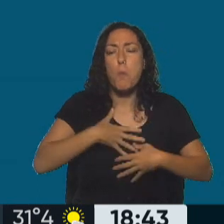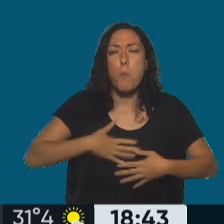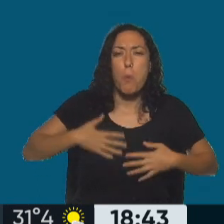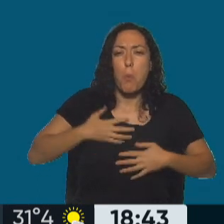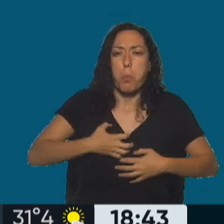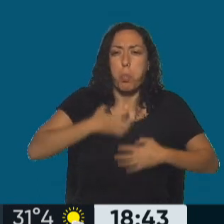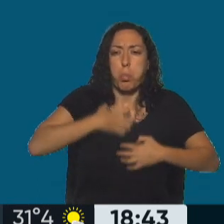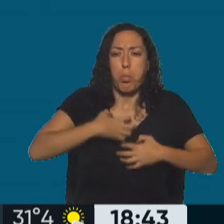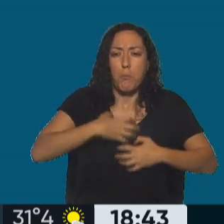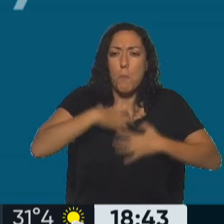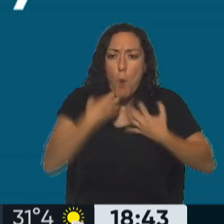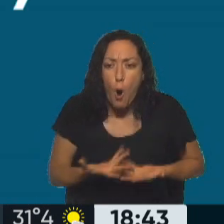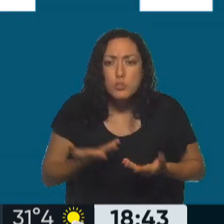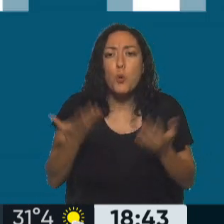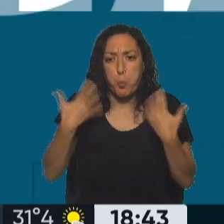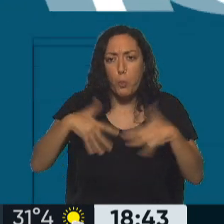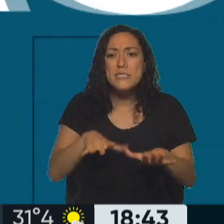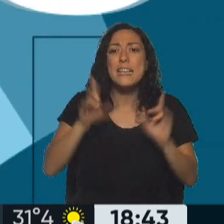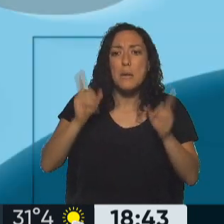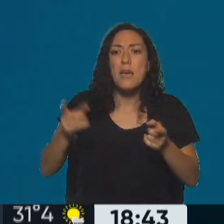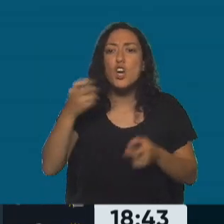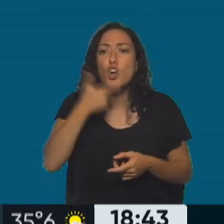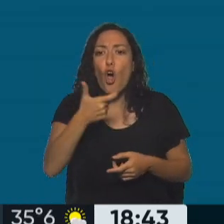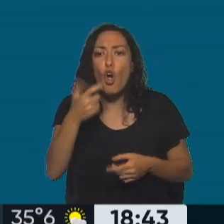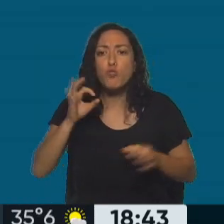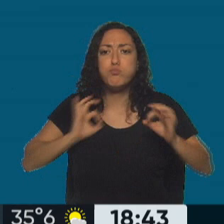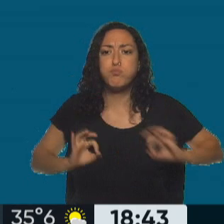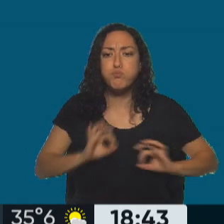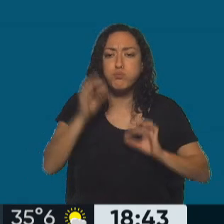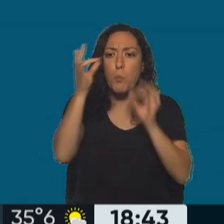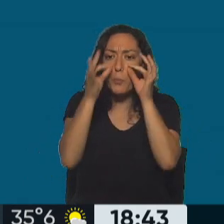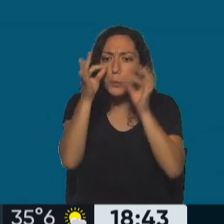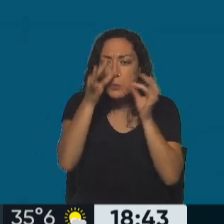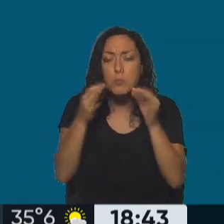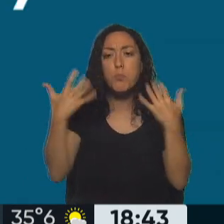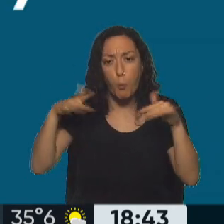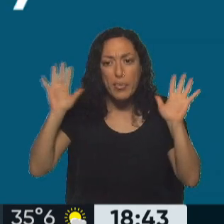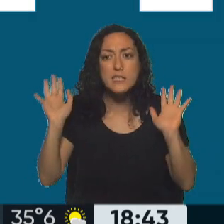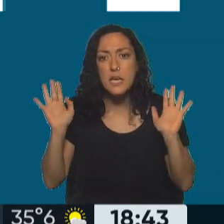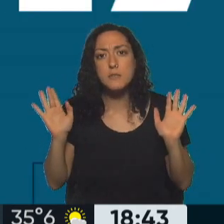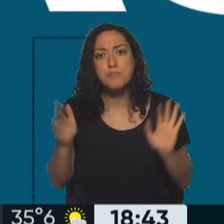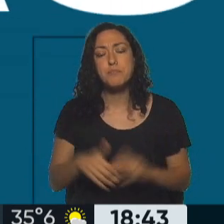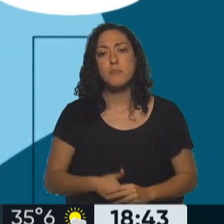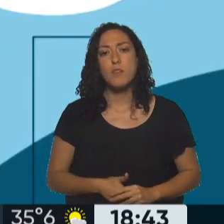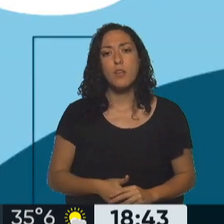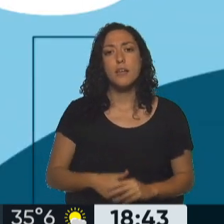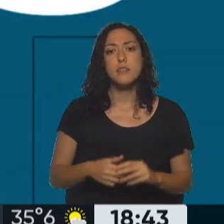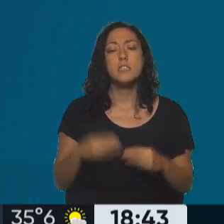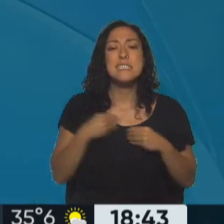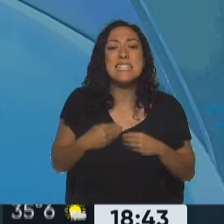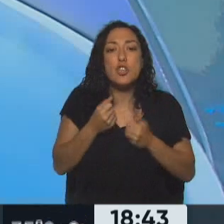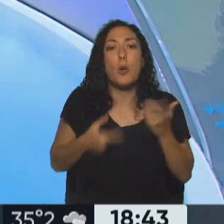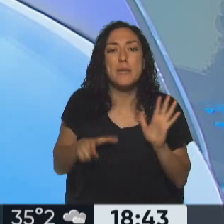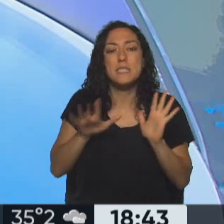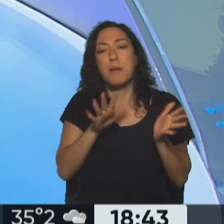vómitos y puede tener también manchas rojas aparecer manchas rojas sarpullido normalmente aparecen estos síntomas